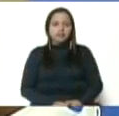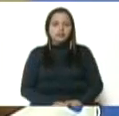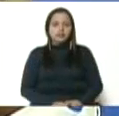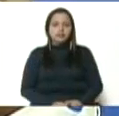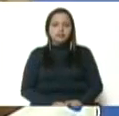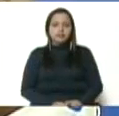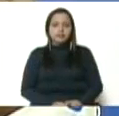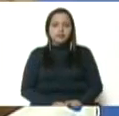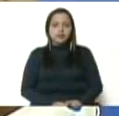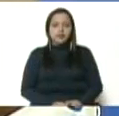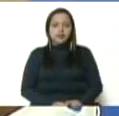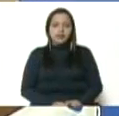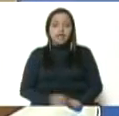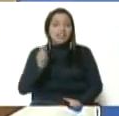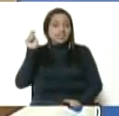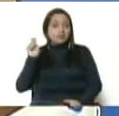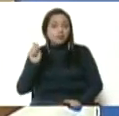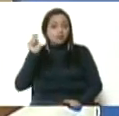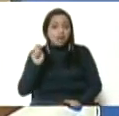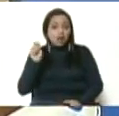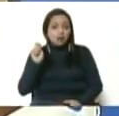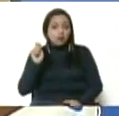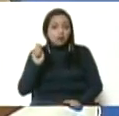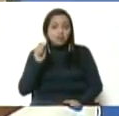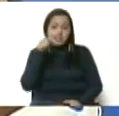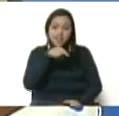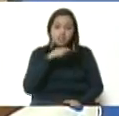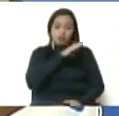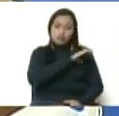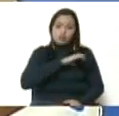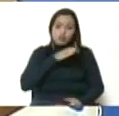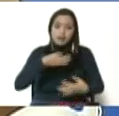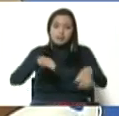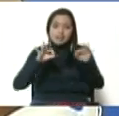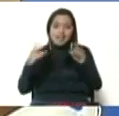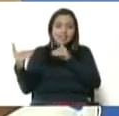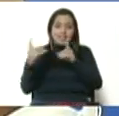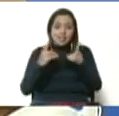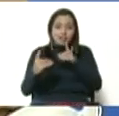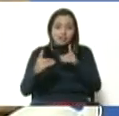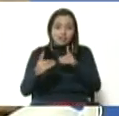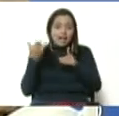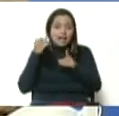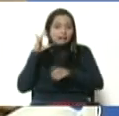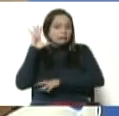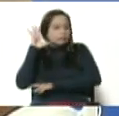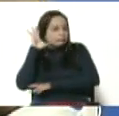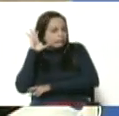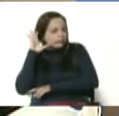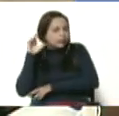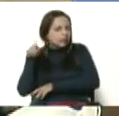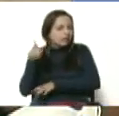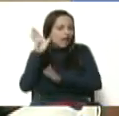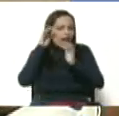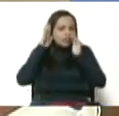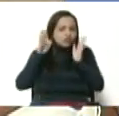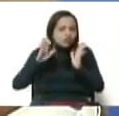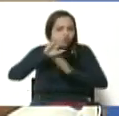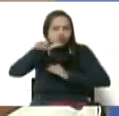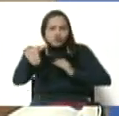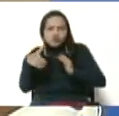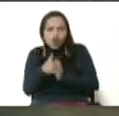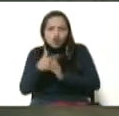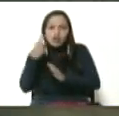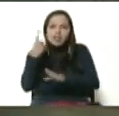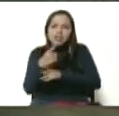los representantes, los diputados y diputadas miembros de esta Comisión Especial de Diálogo nos pusimos orejas de pescado para escuchar todo lo que tengamos